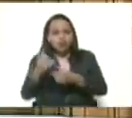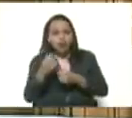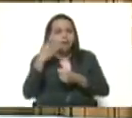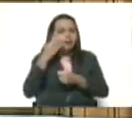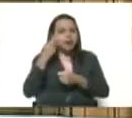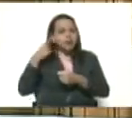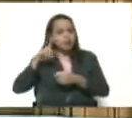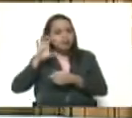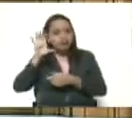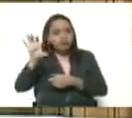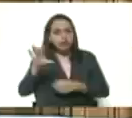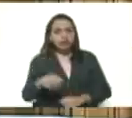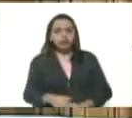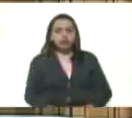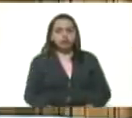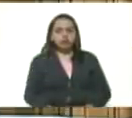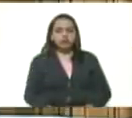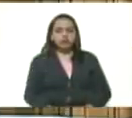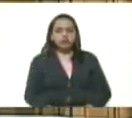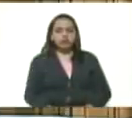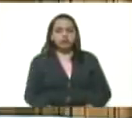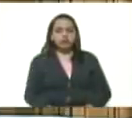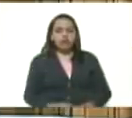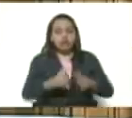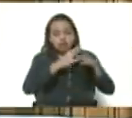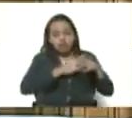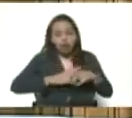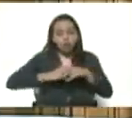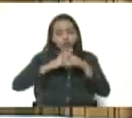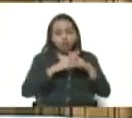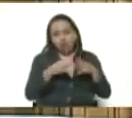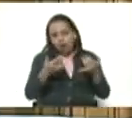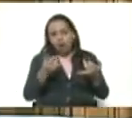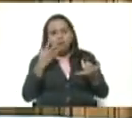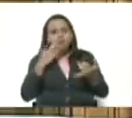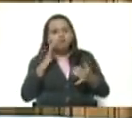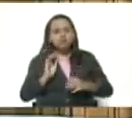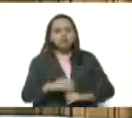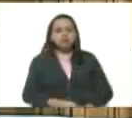experiencia. En este caso de los Estados Unidos.